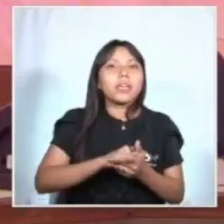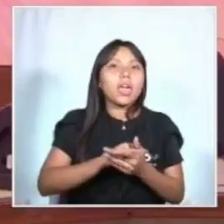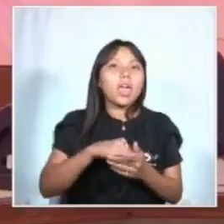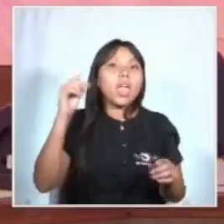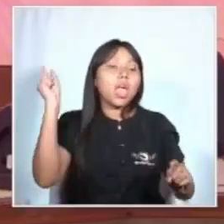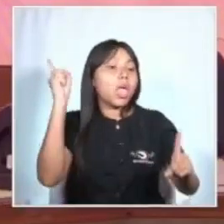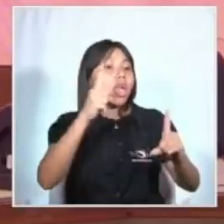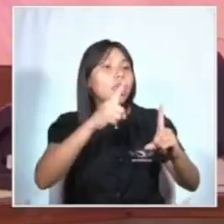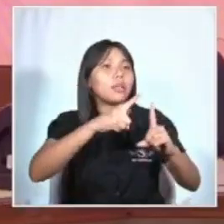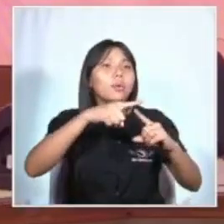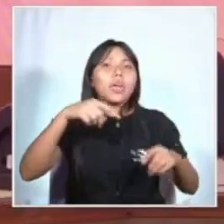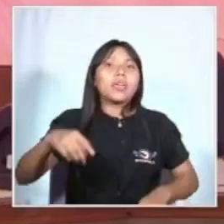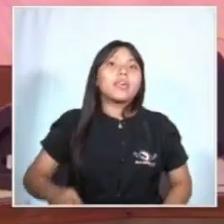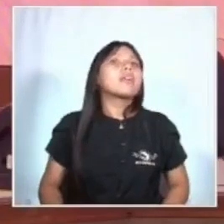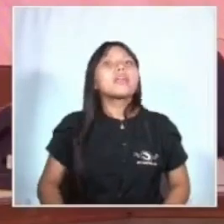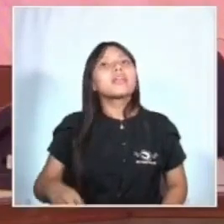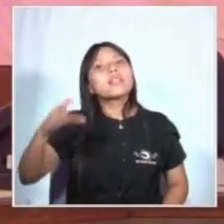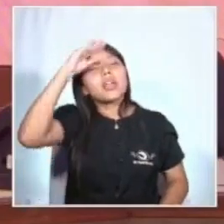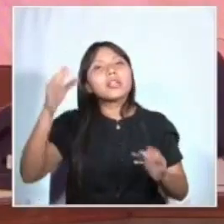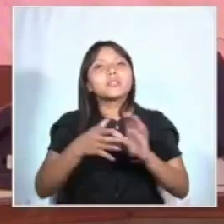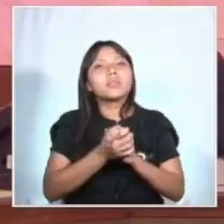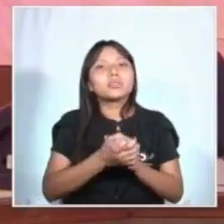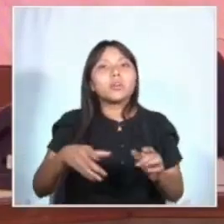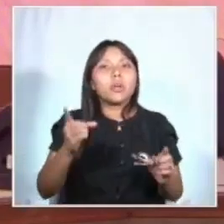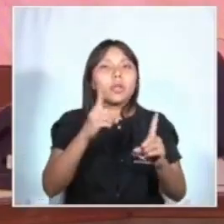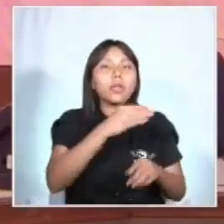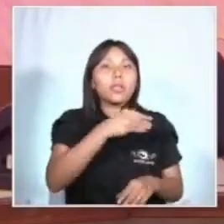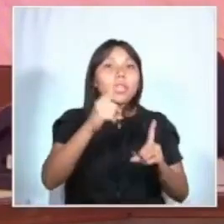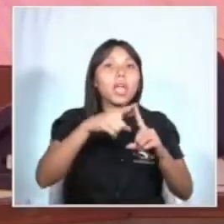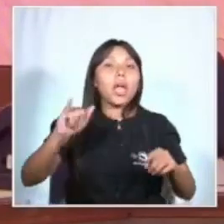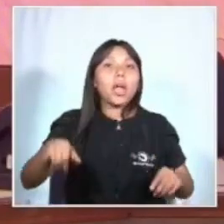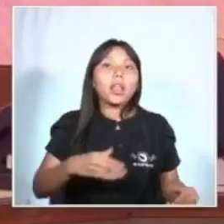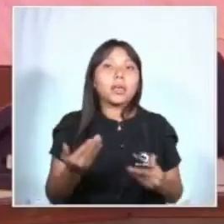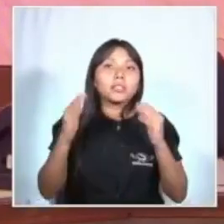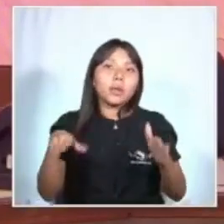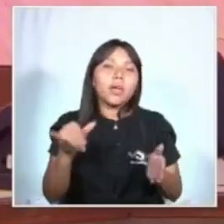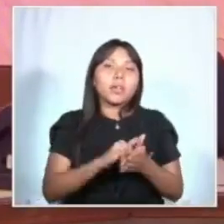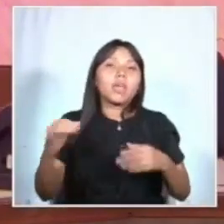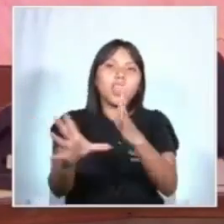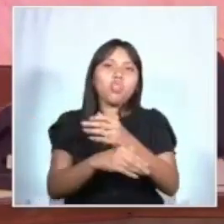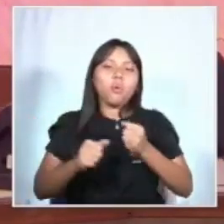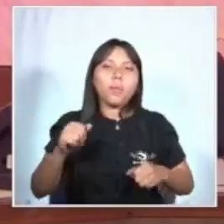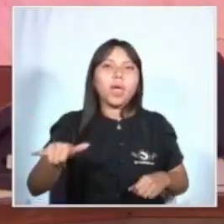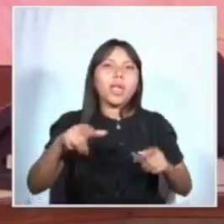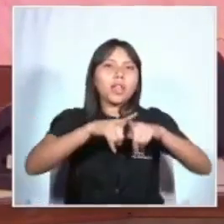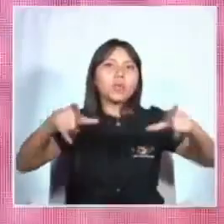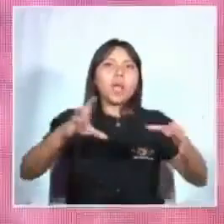marido, y a la criada que toma el lugar de su